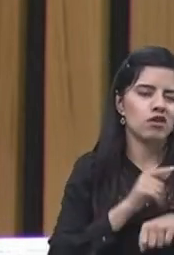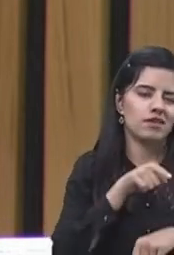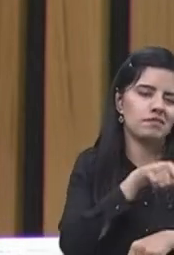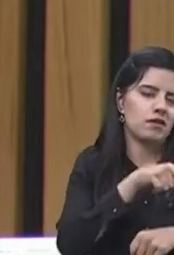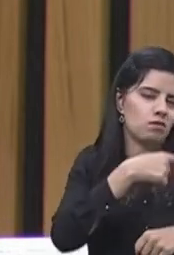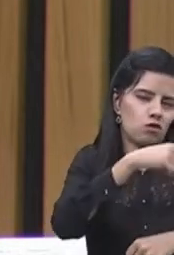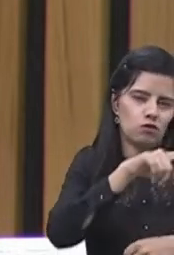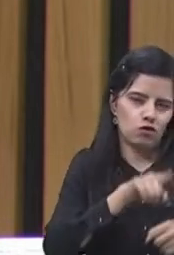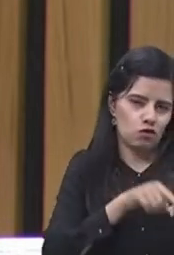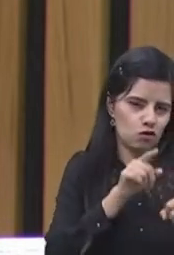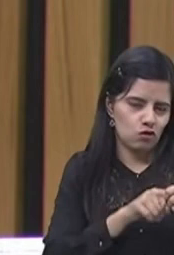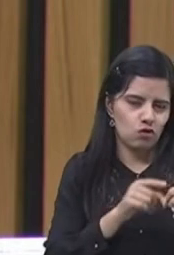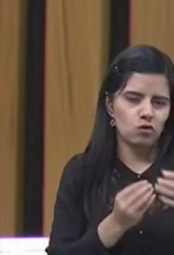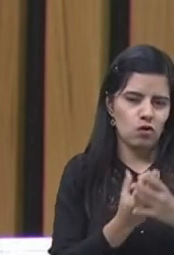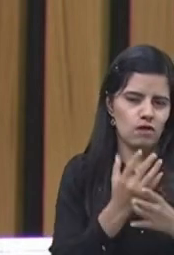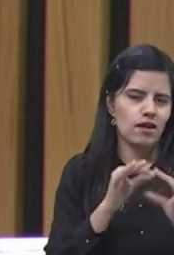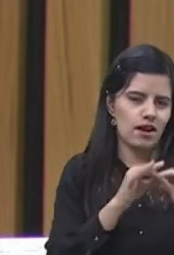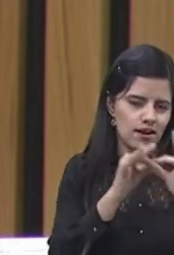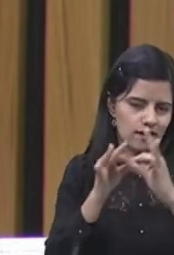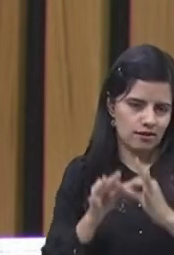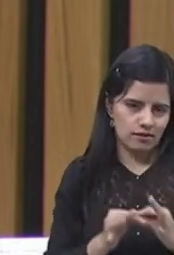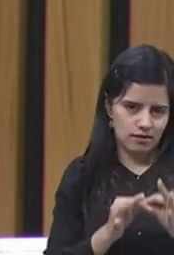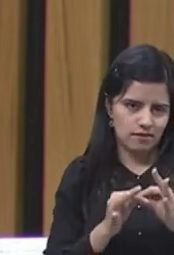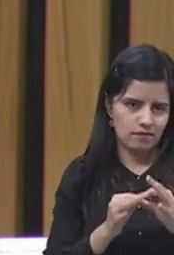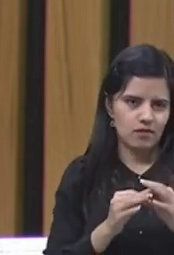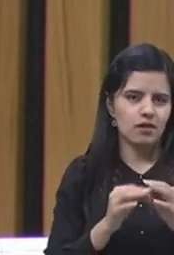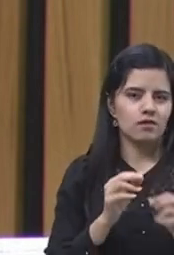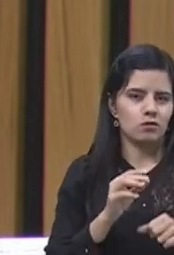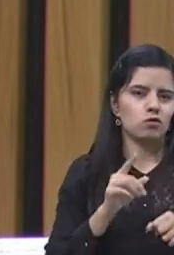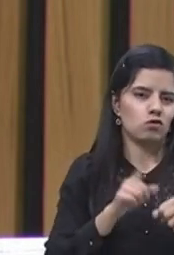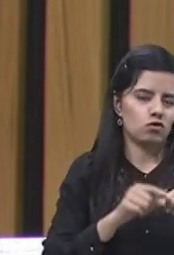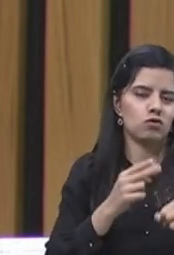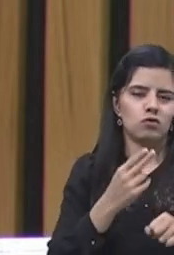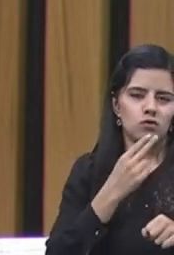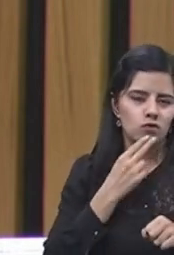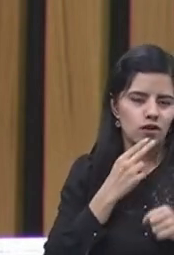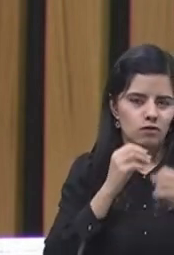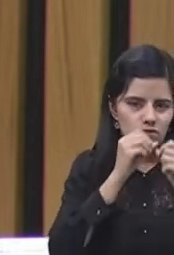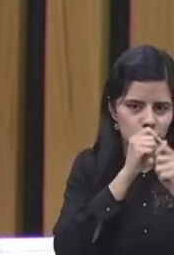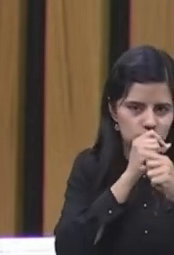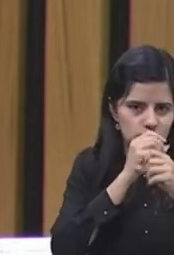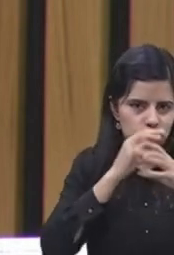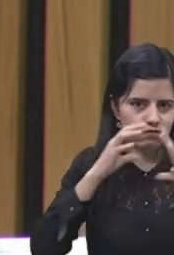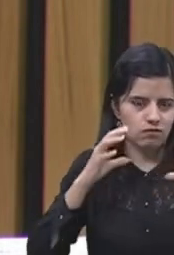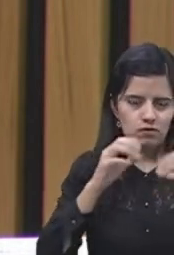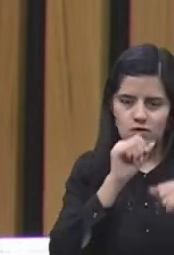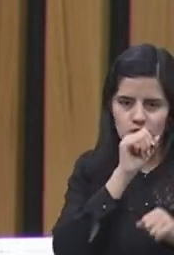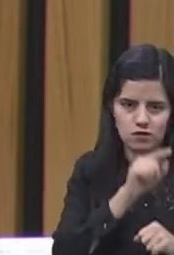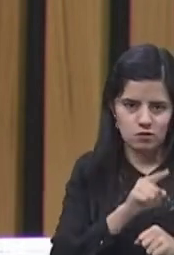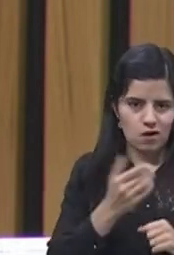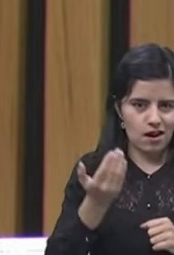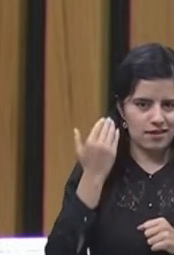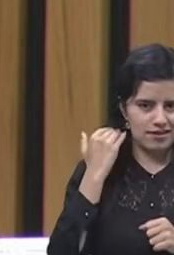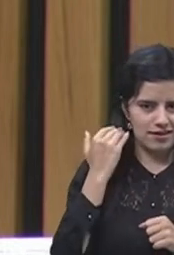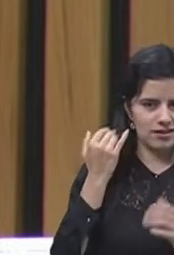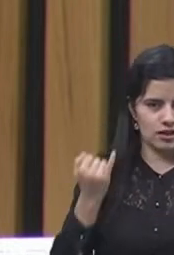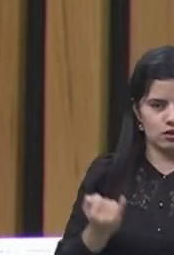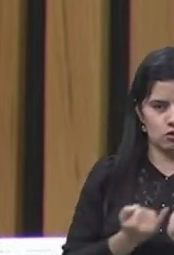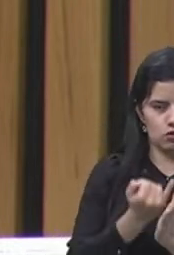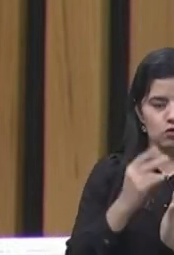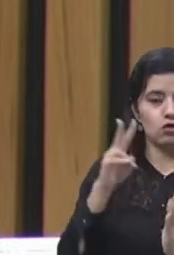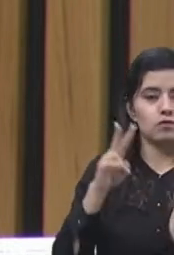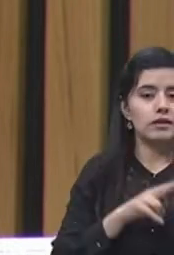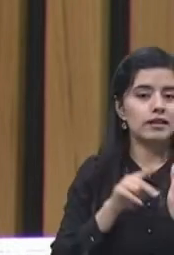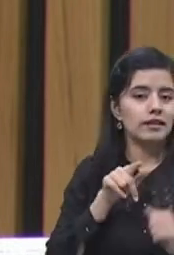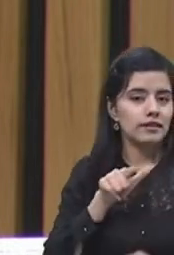que estuvo ahí Félix Salgado Macedonio, actual senador de la República. Junto con Raúl Morón, en aquel entonces candidato